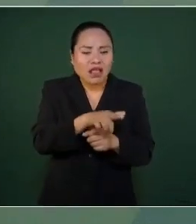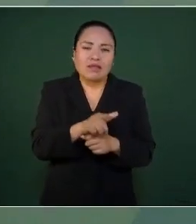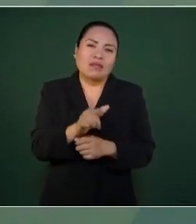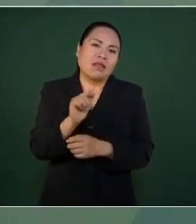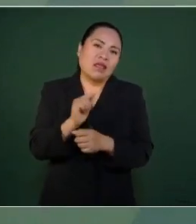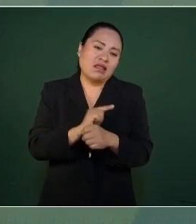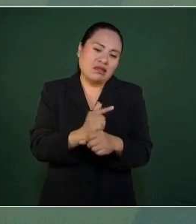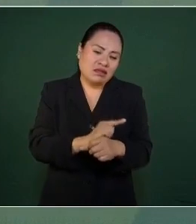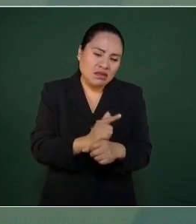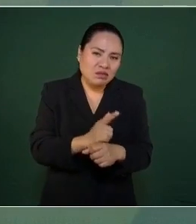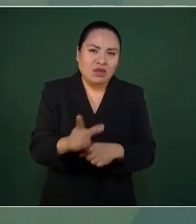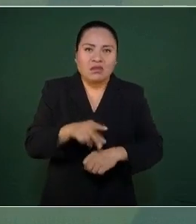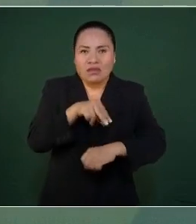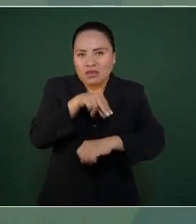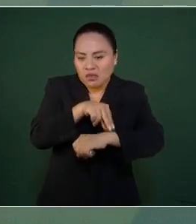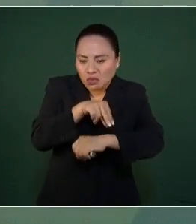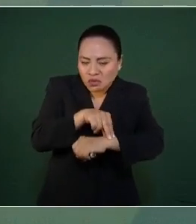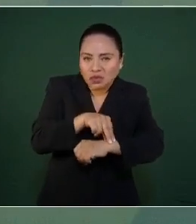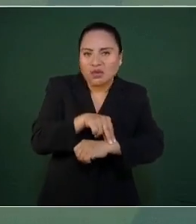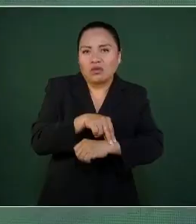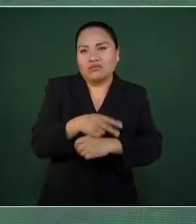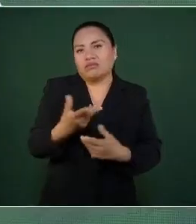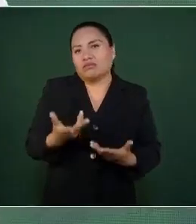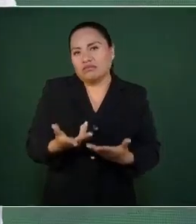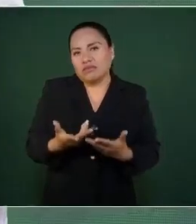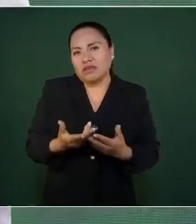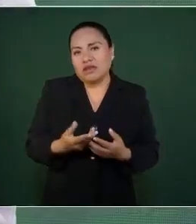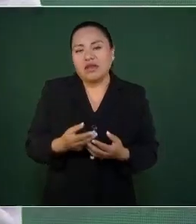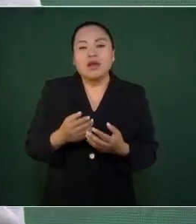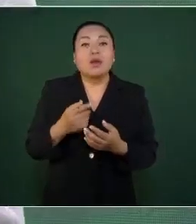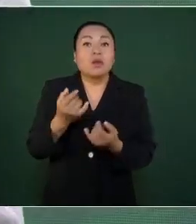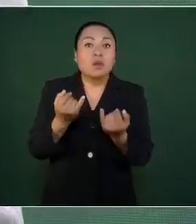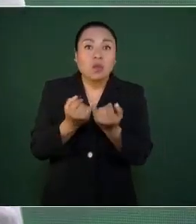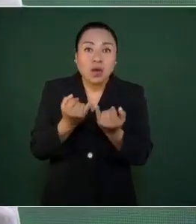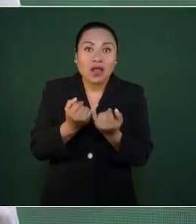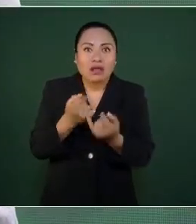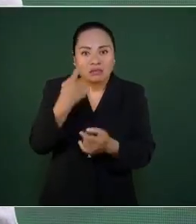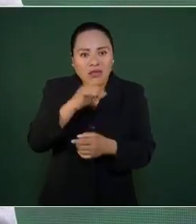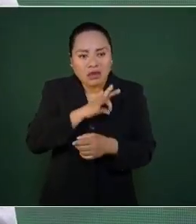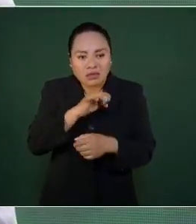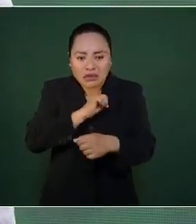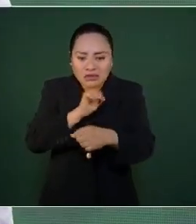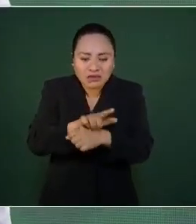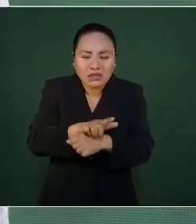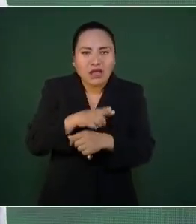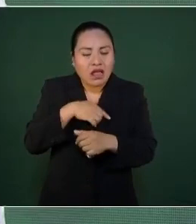para ser médico general, sino también para la especialización,